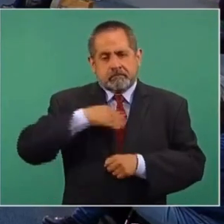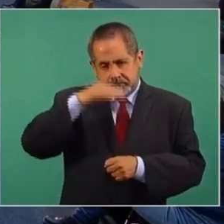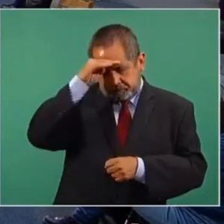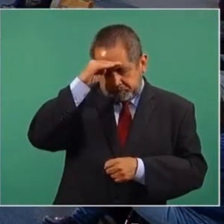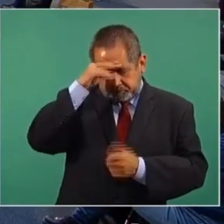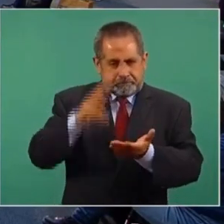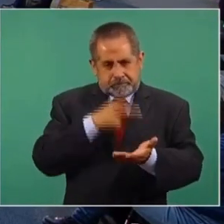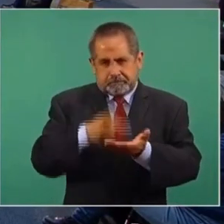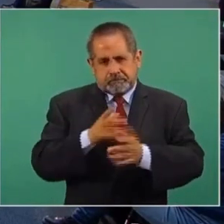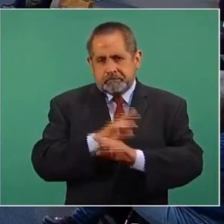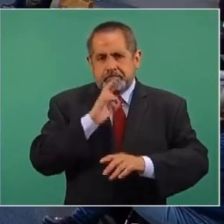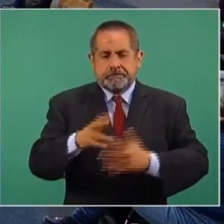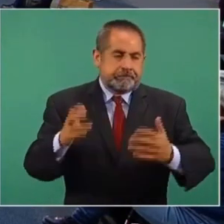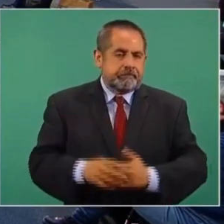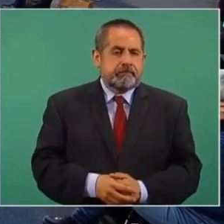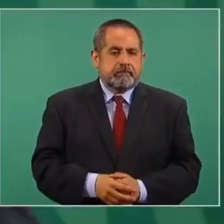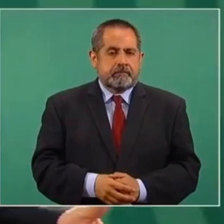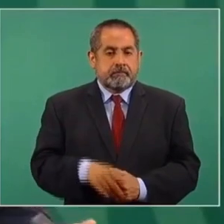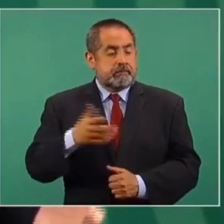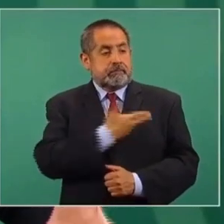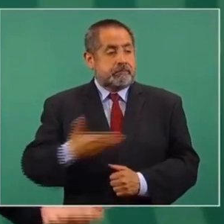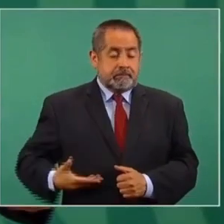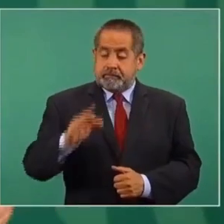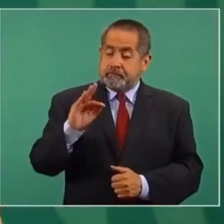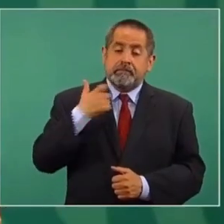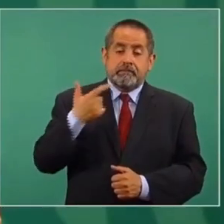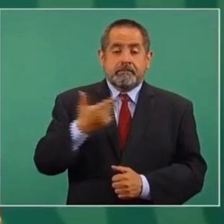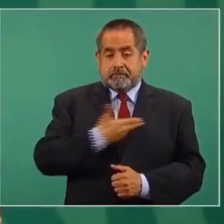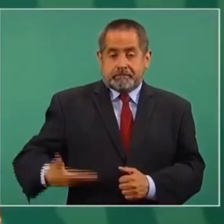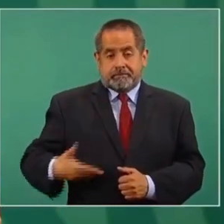nada más con lo que me está diciendo que el presidente Calderón